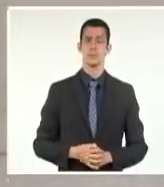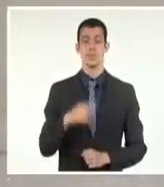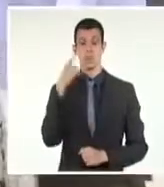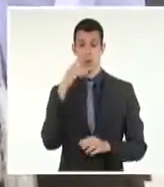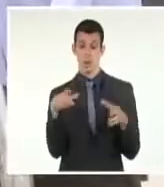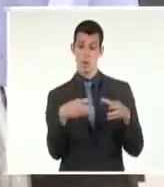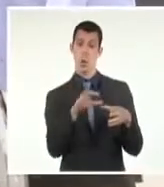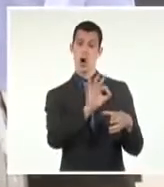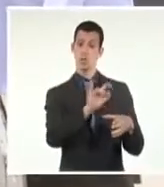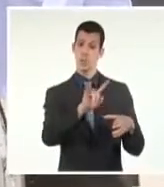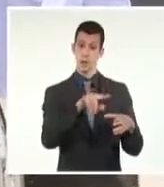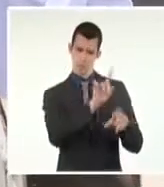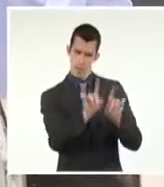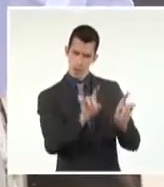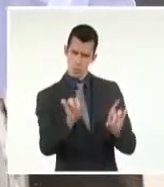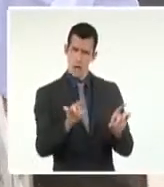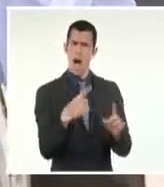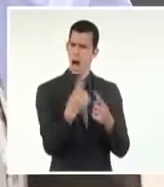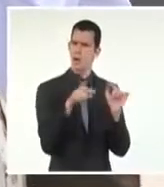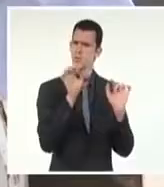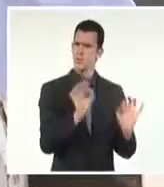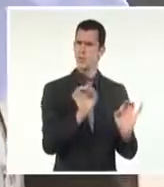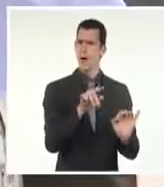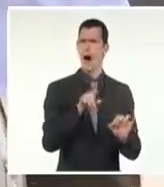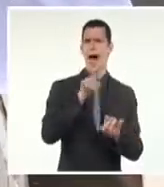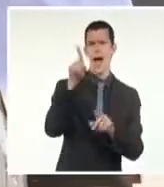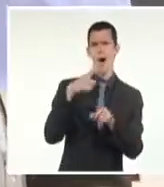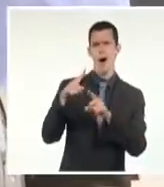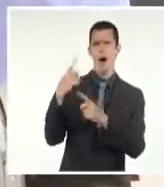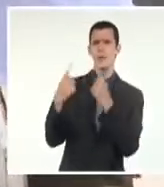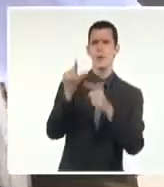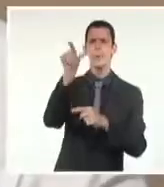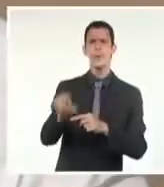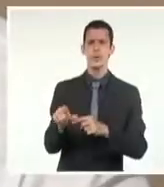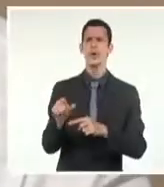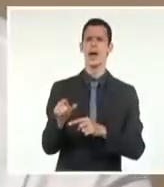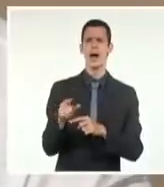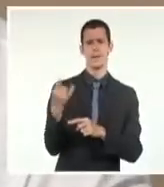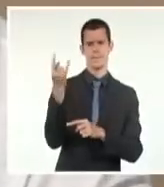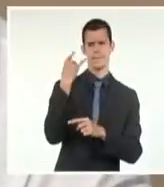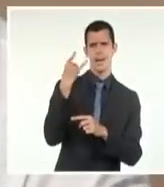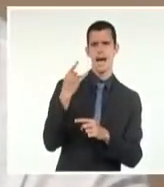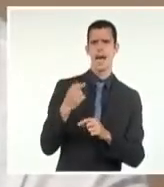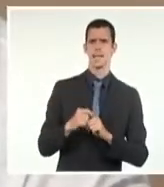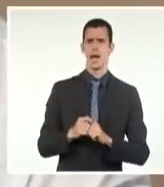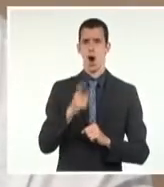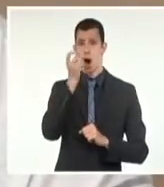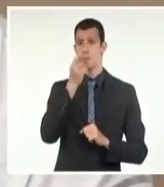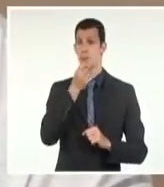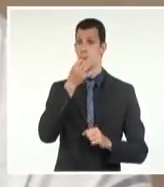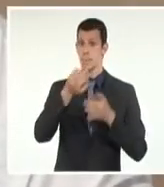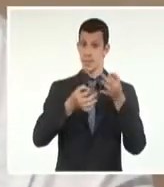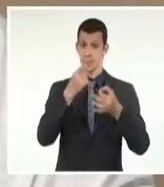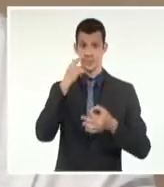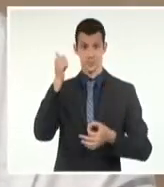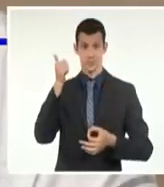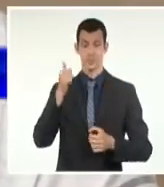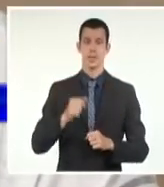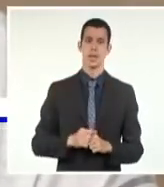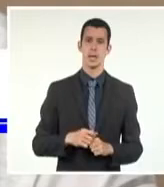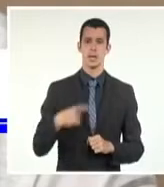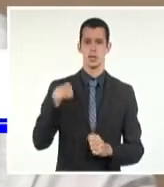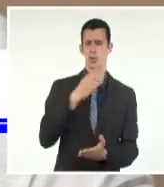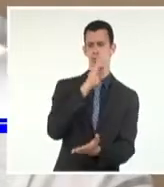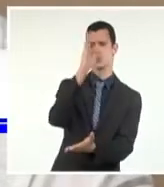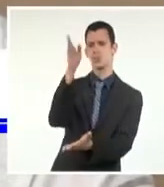vulnerables a secuestros extorsiones asesinatos y violaciones pero salir de 4 mira todo me pasé un